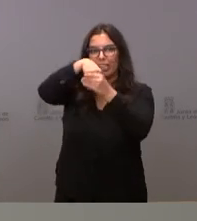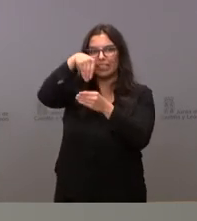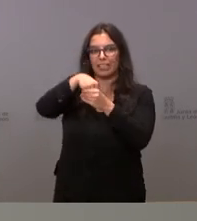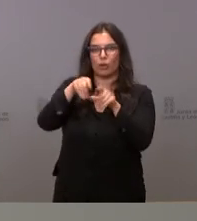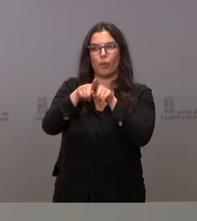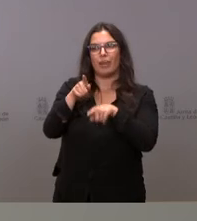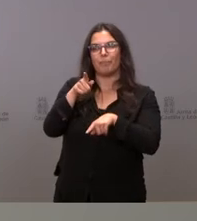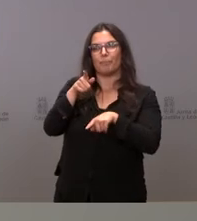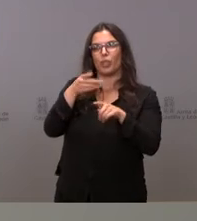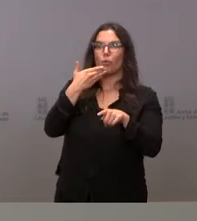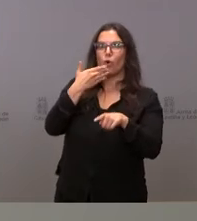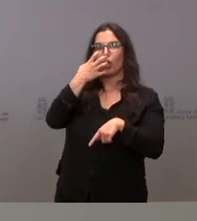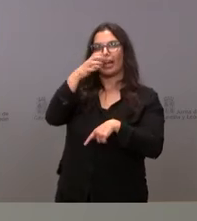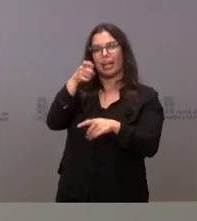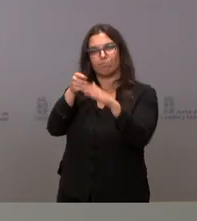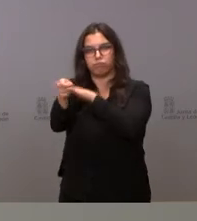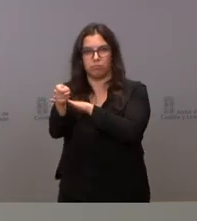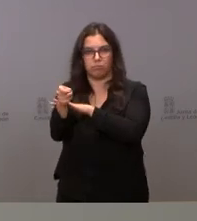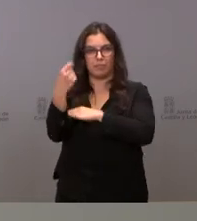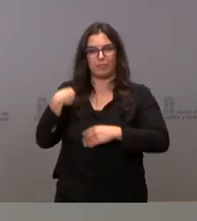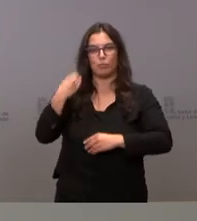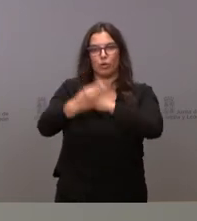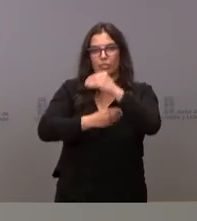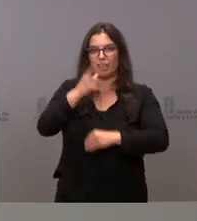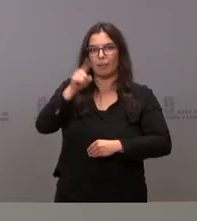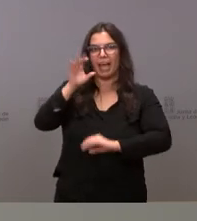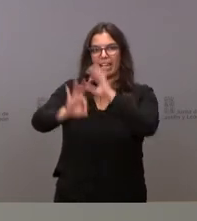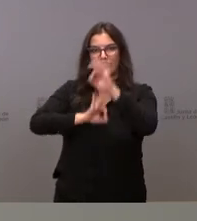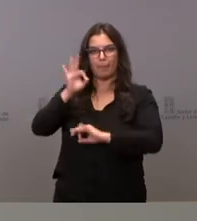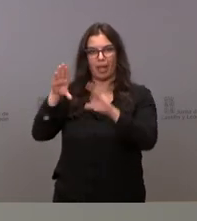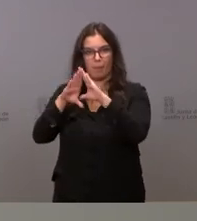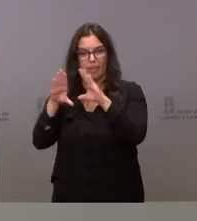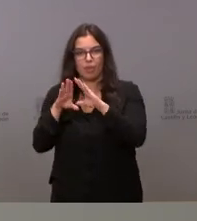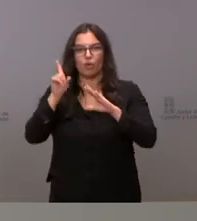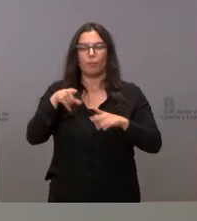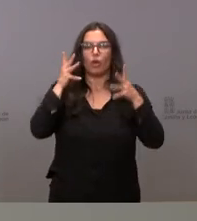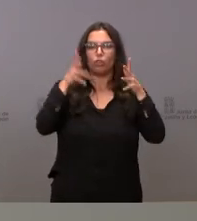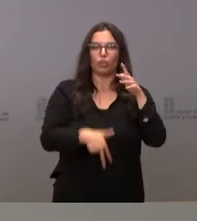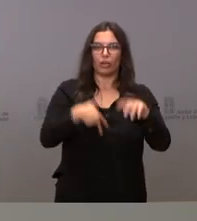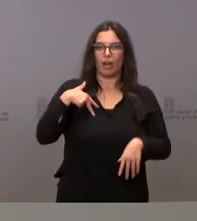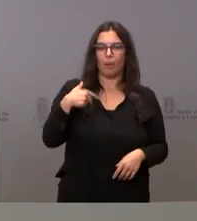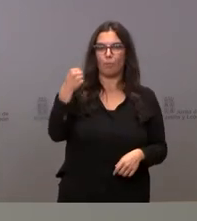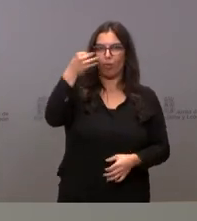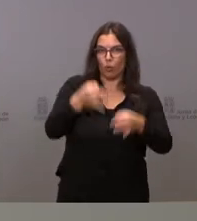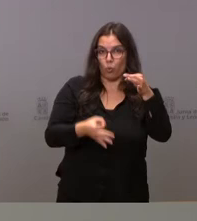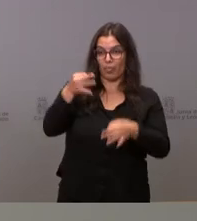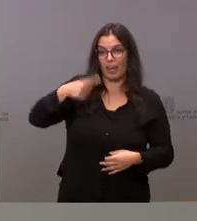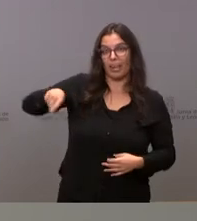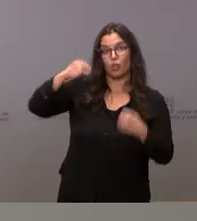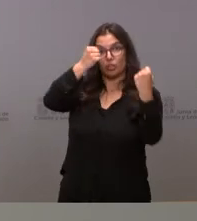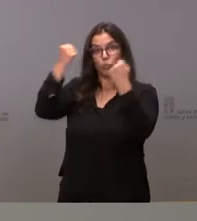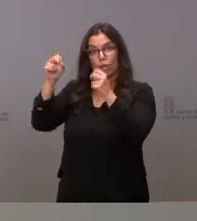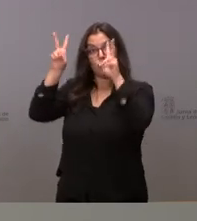recurso reclamación, como sucede en el caso de la Asamblea de Madrid o en el Consejo General del Poder Judicial, que son instituciones que en principio